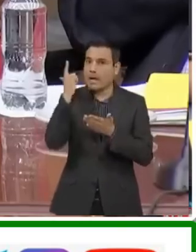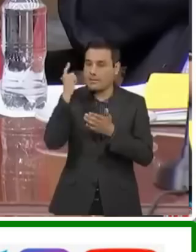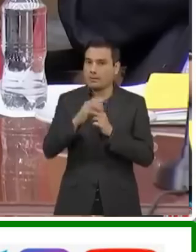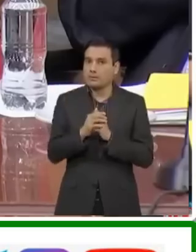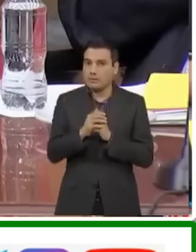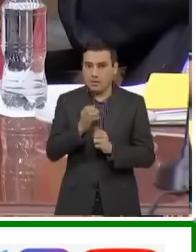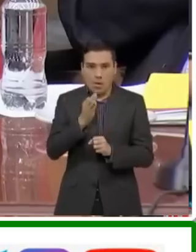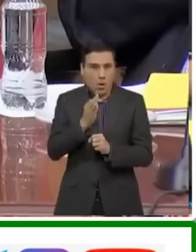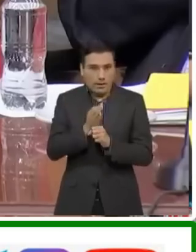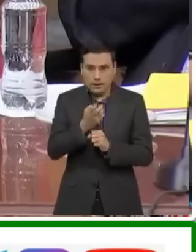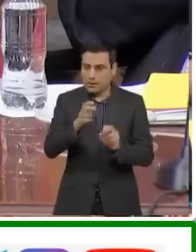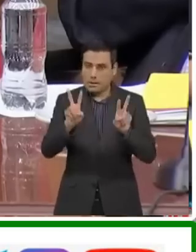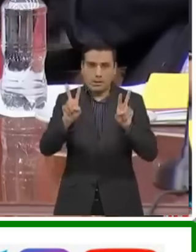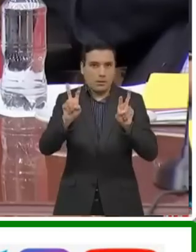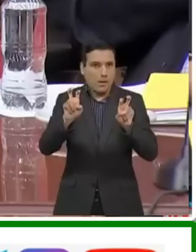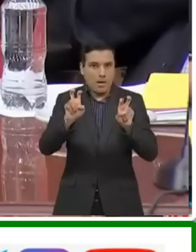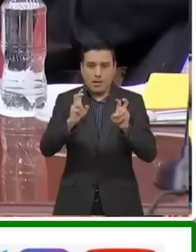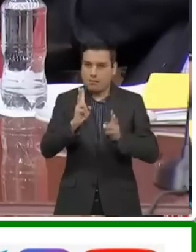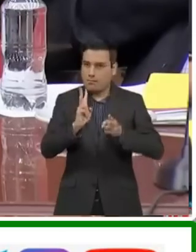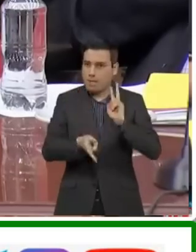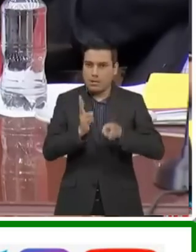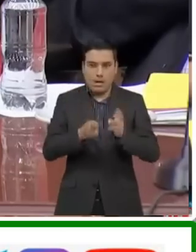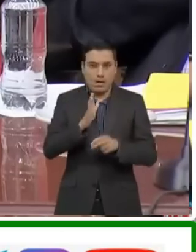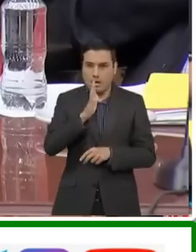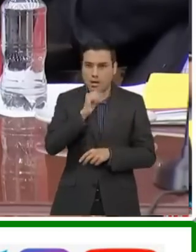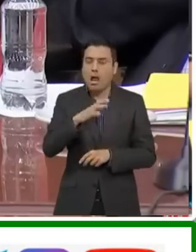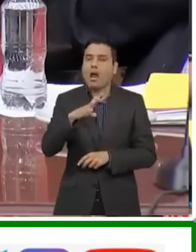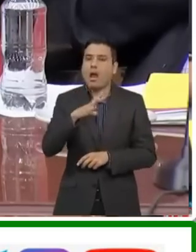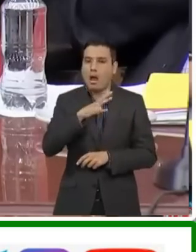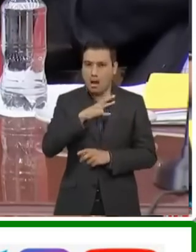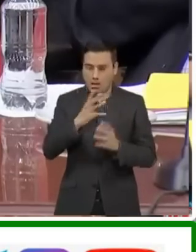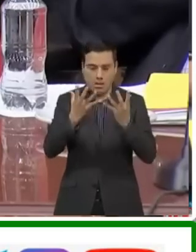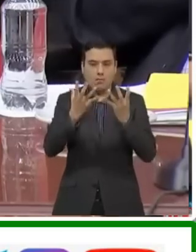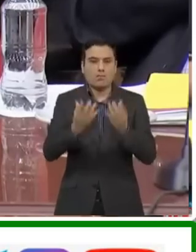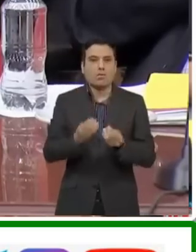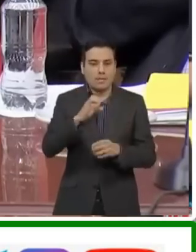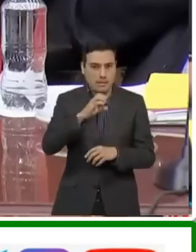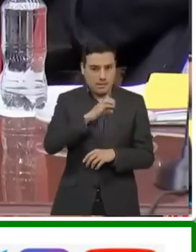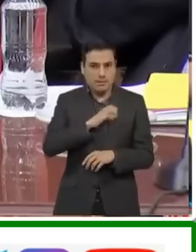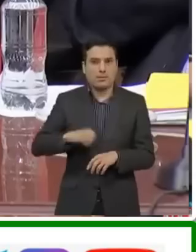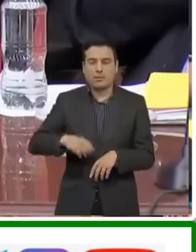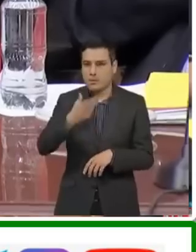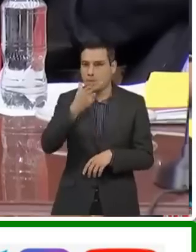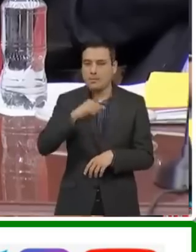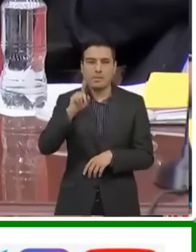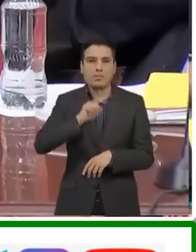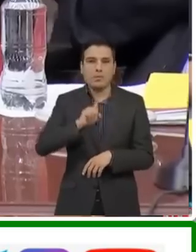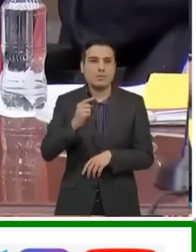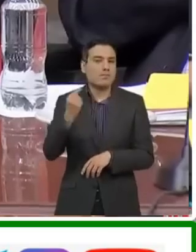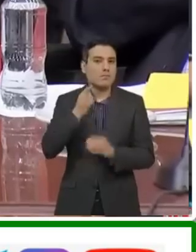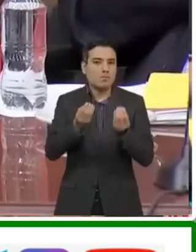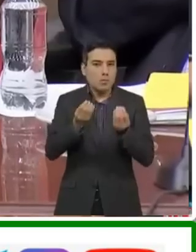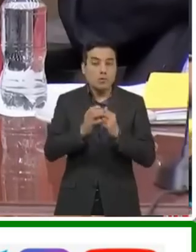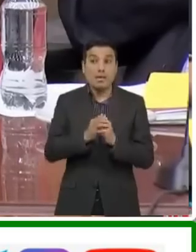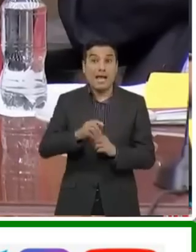señoras y señores. Ya hay muchos candidatos y aspirantes que han sido asesinados. Tan solo en